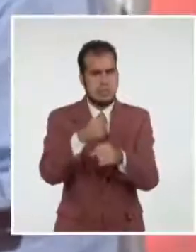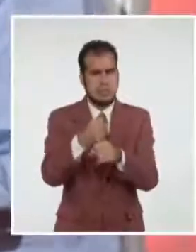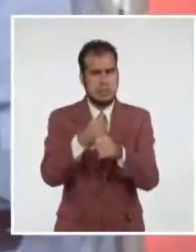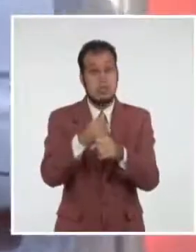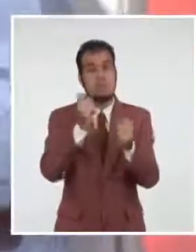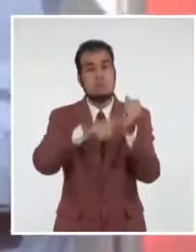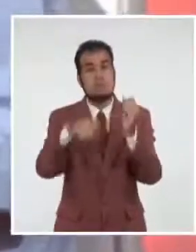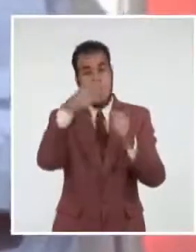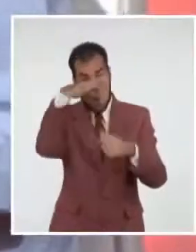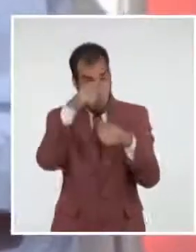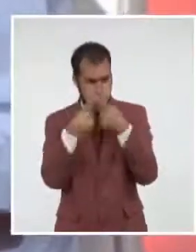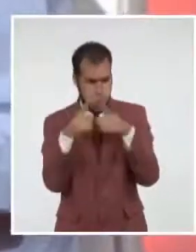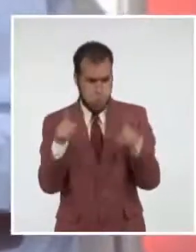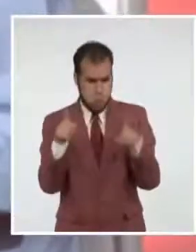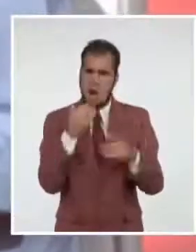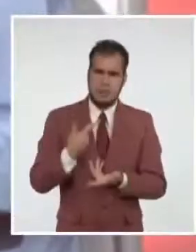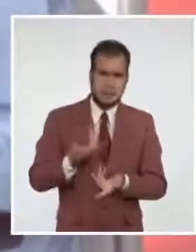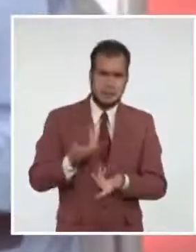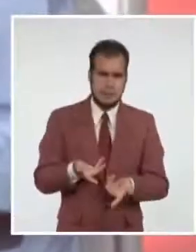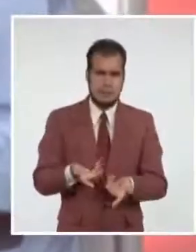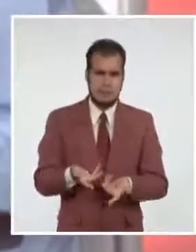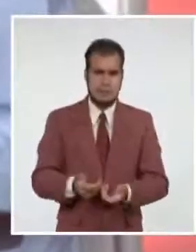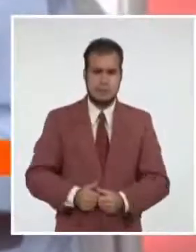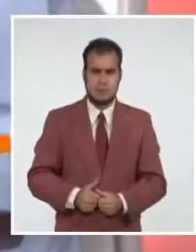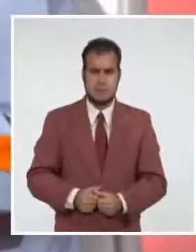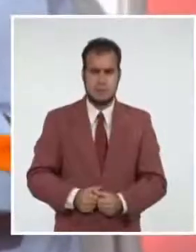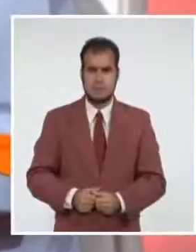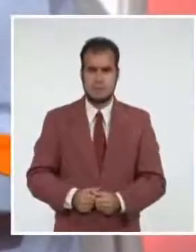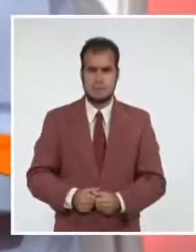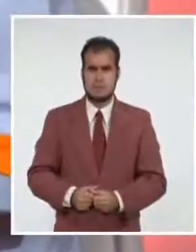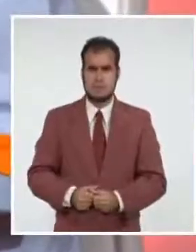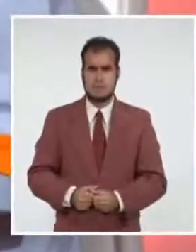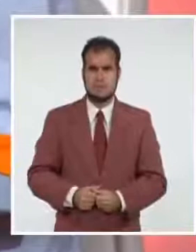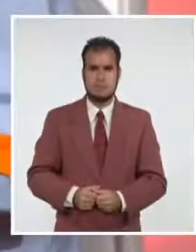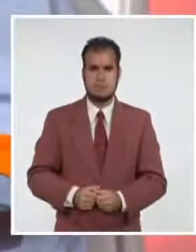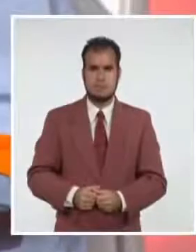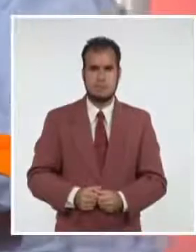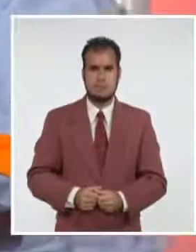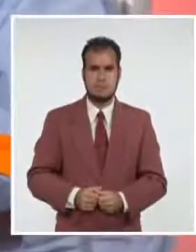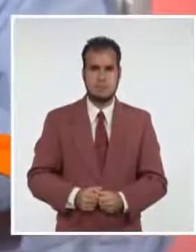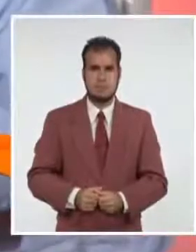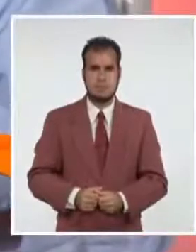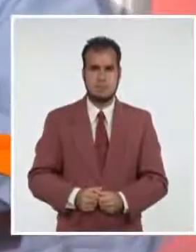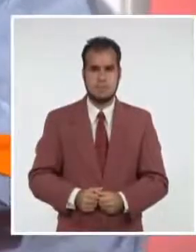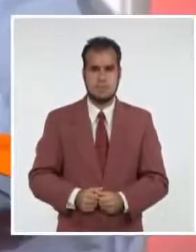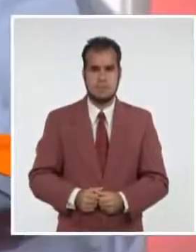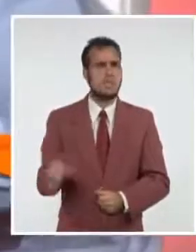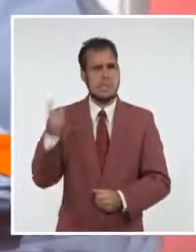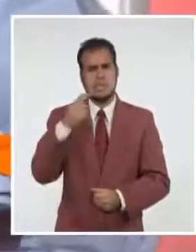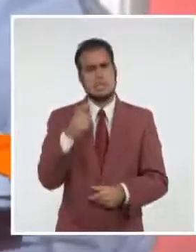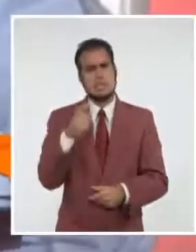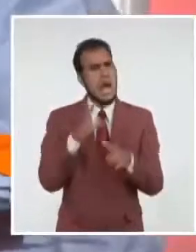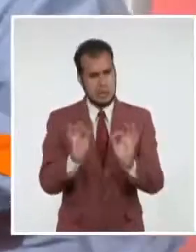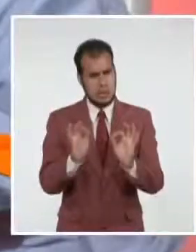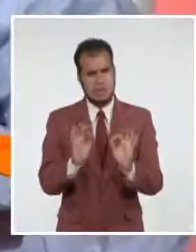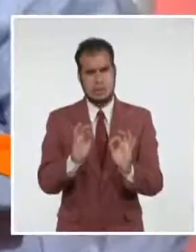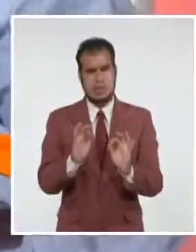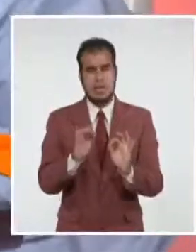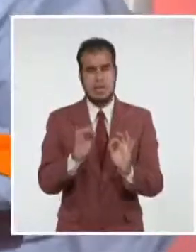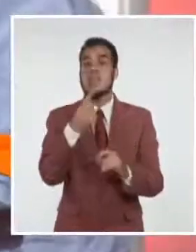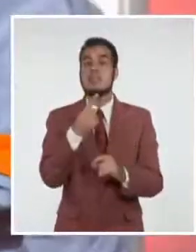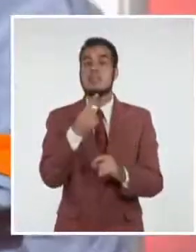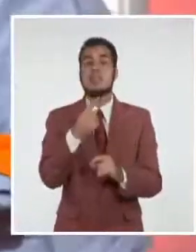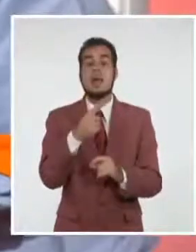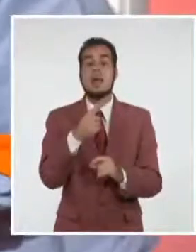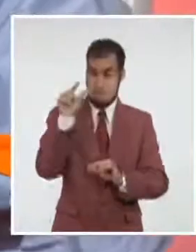Es así, Randy, y un grupo las personas que además domina, la persona exige su PCR,